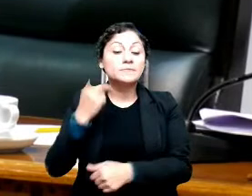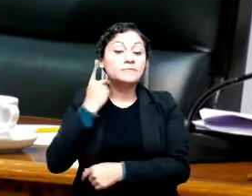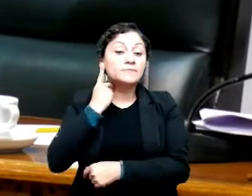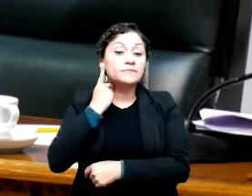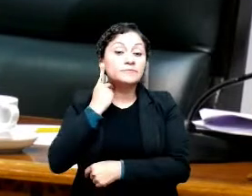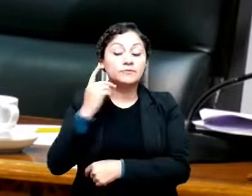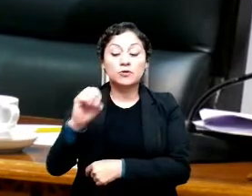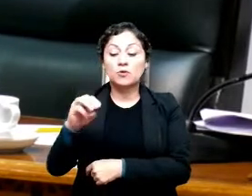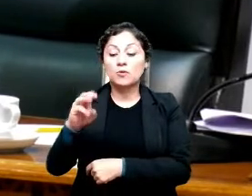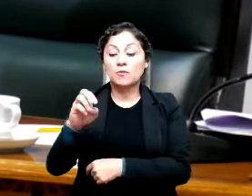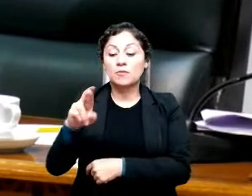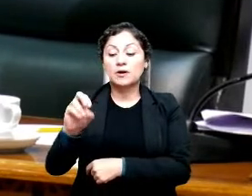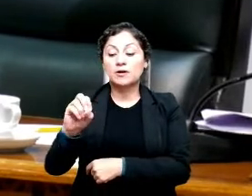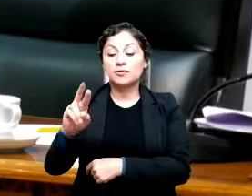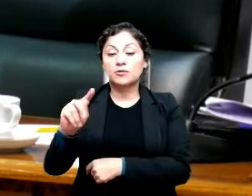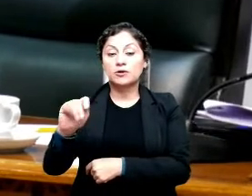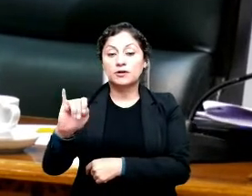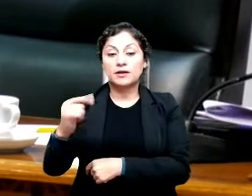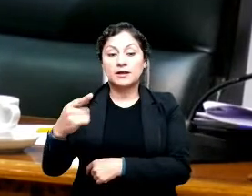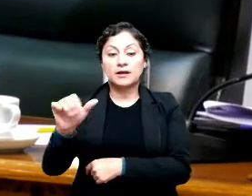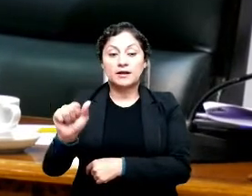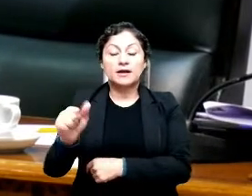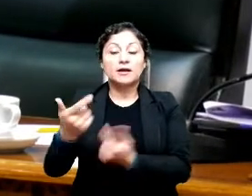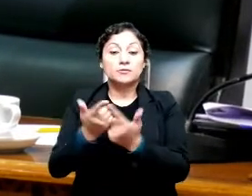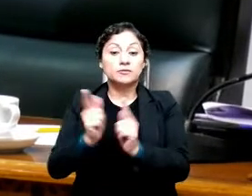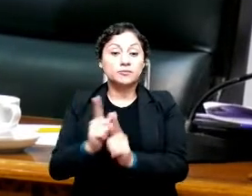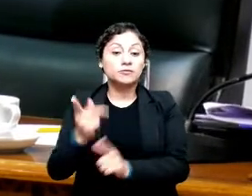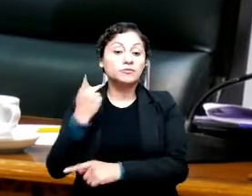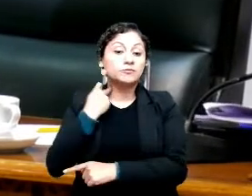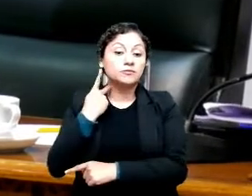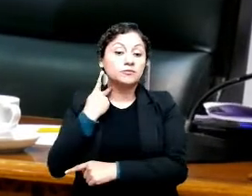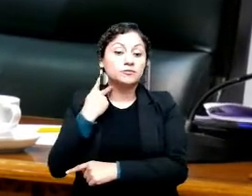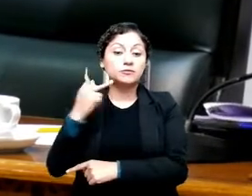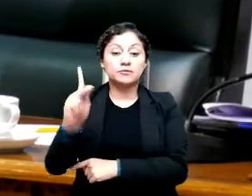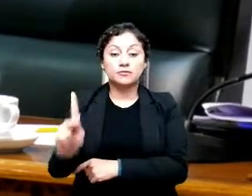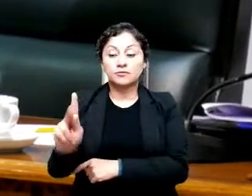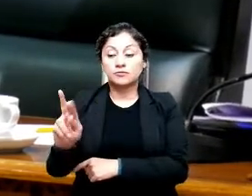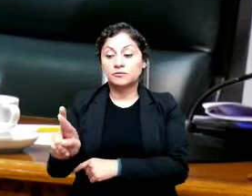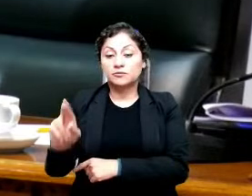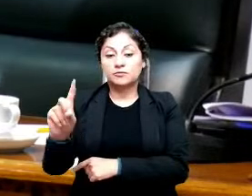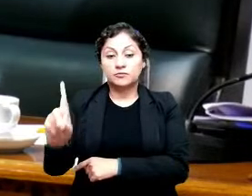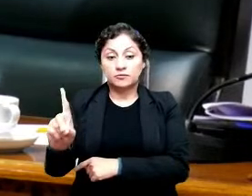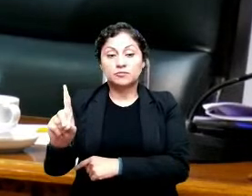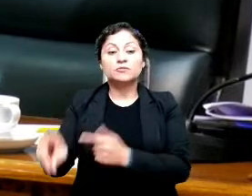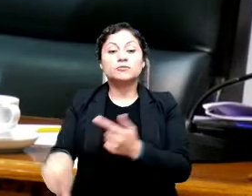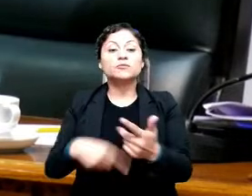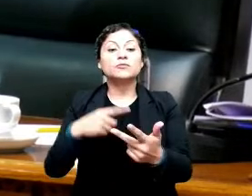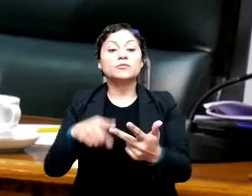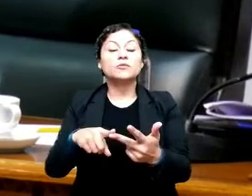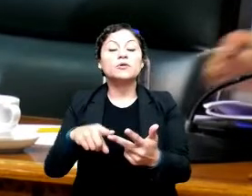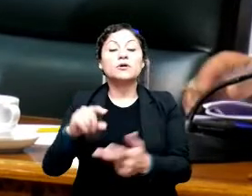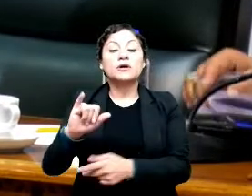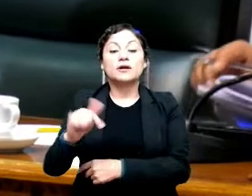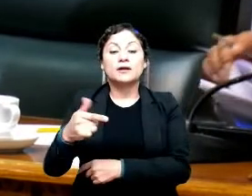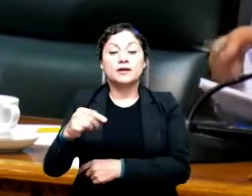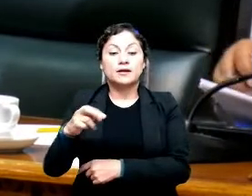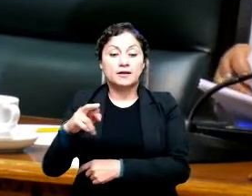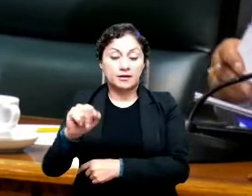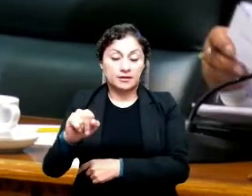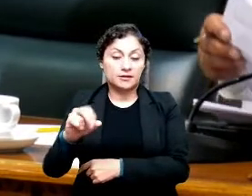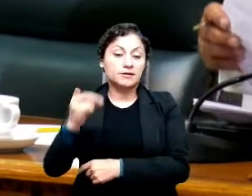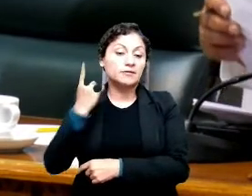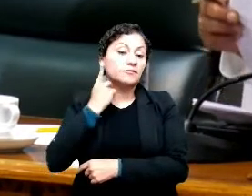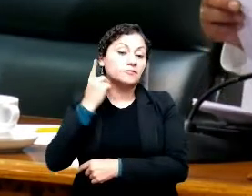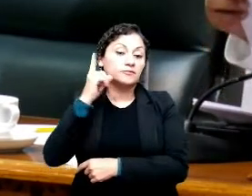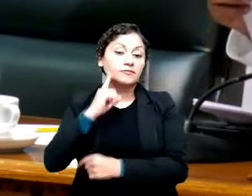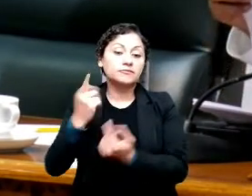Diputado Omar Ortega, Grupo Parlamentario del Partido de la Revolución Democrática. Diputada Ingrid Krasopane Chemlensky,